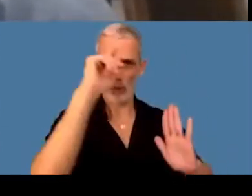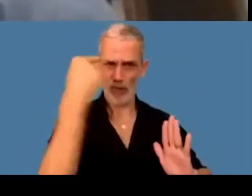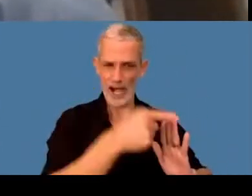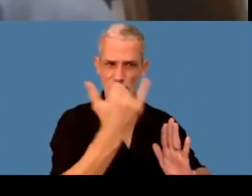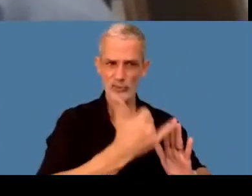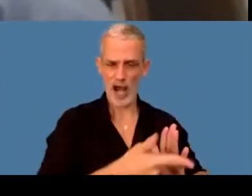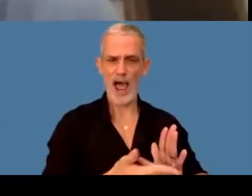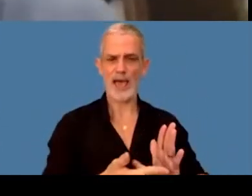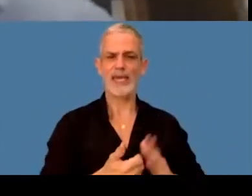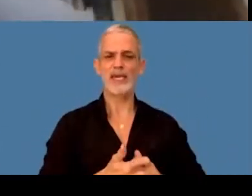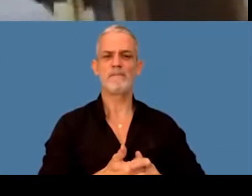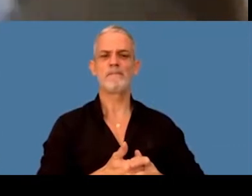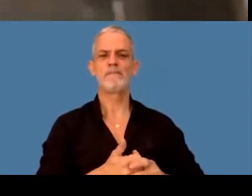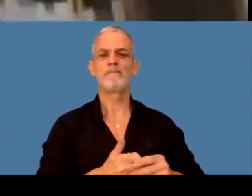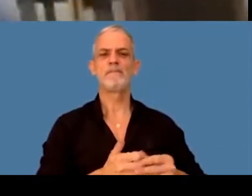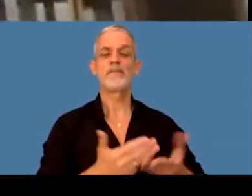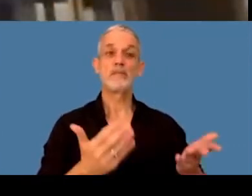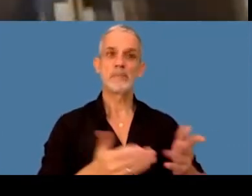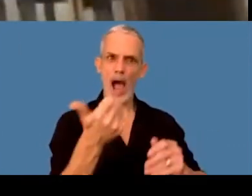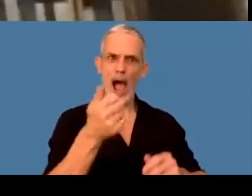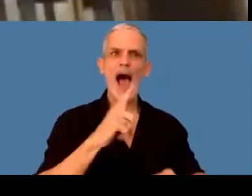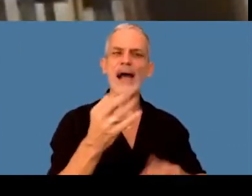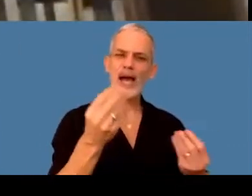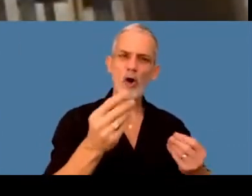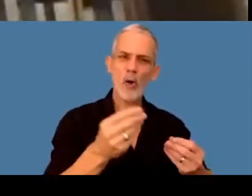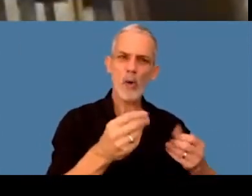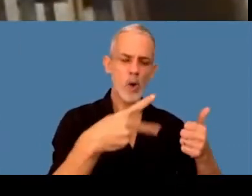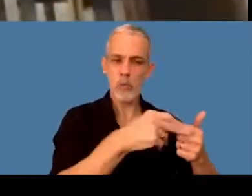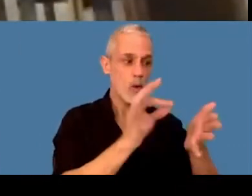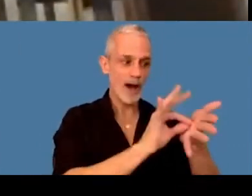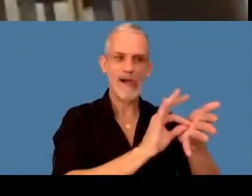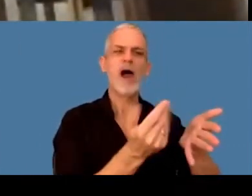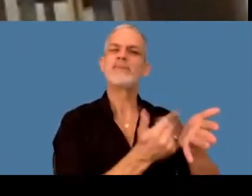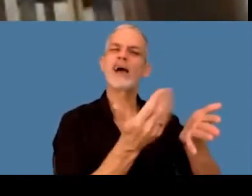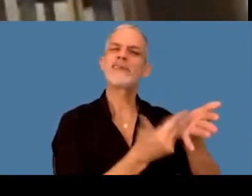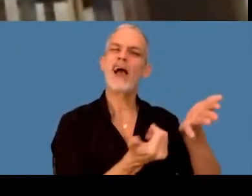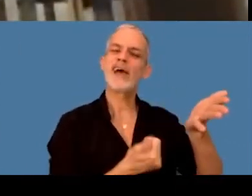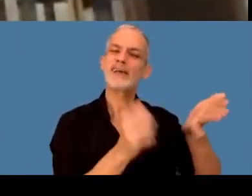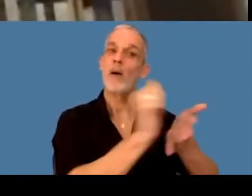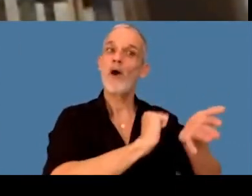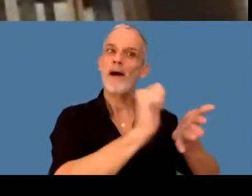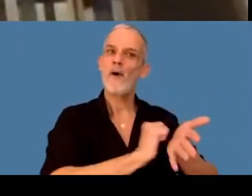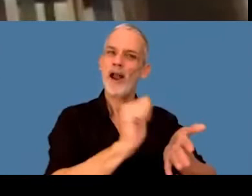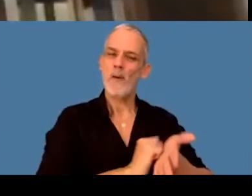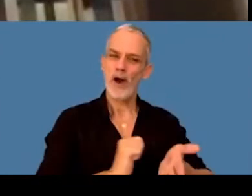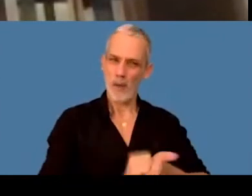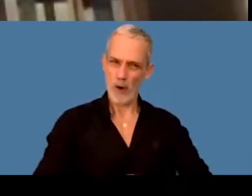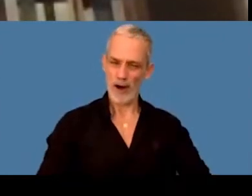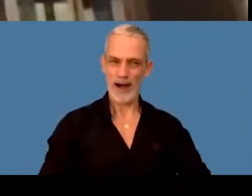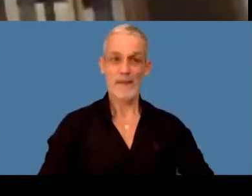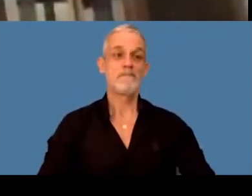nacional, están las actas de cómo se iba borrando esta cláusula, este artículo del convenio, ¿sí?